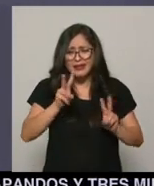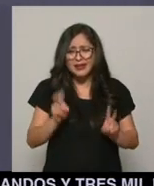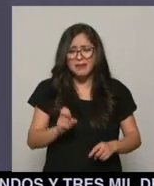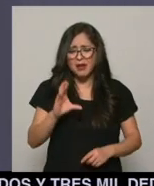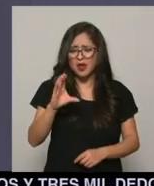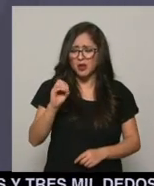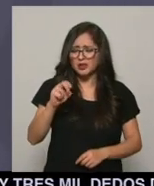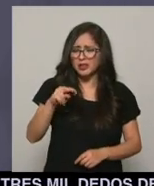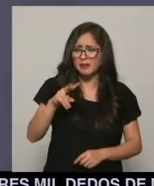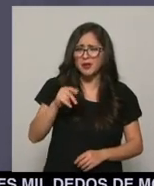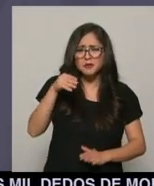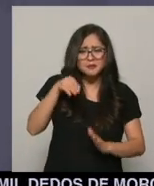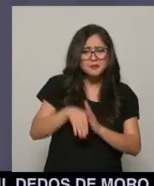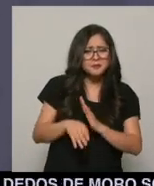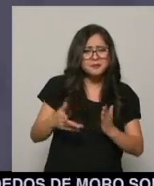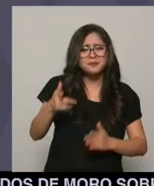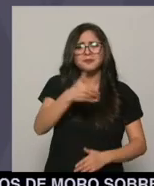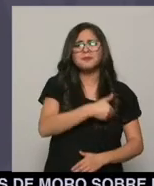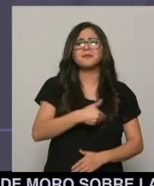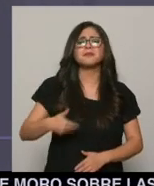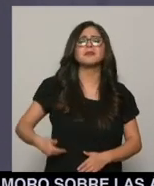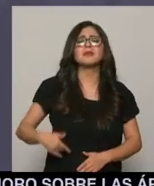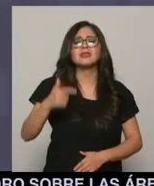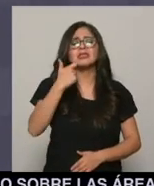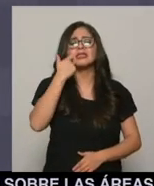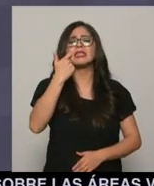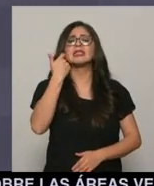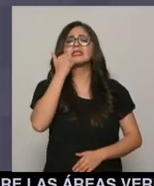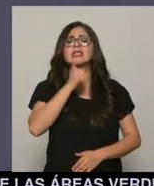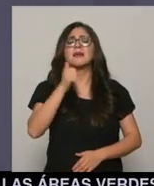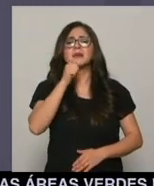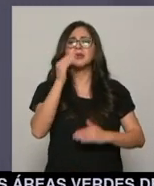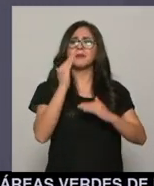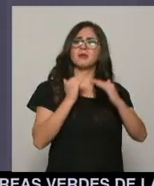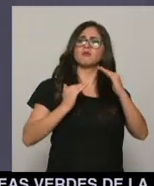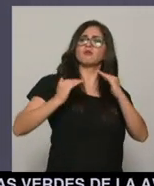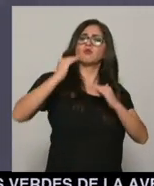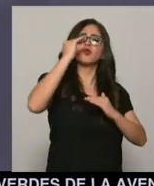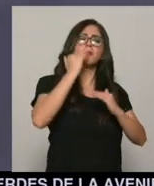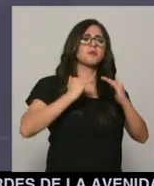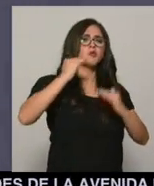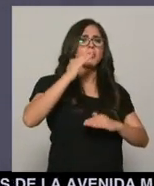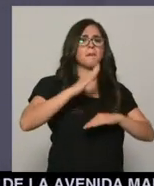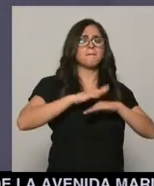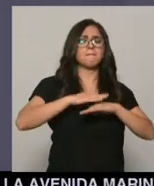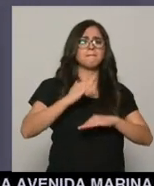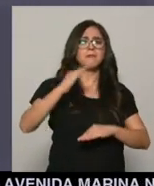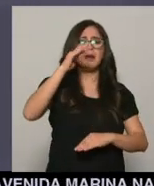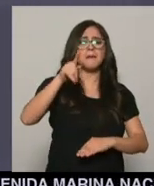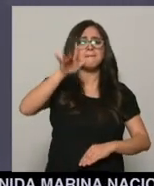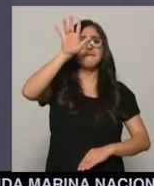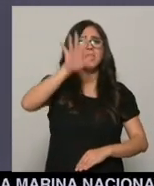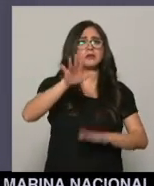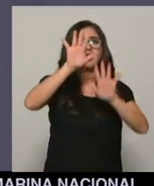El presidente, su estrategia siempre es colocarse por encima de las reyertas. Él cree que está en un pedestal